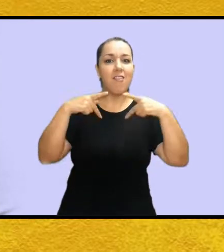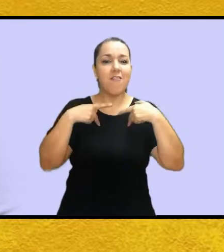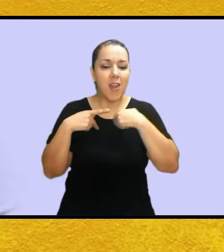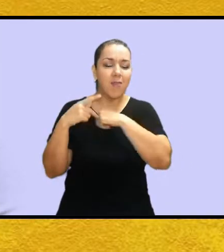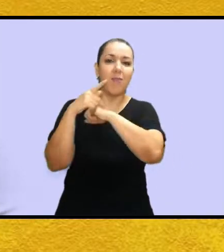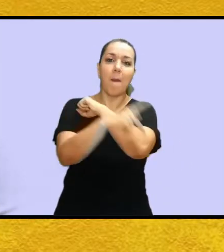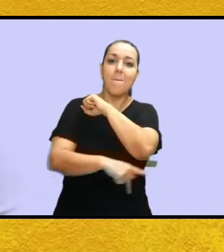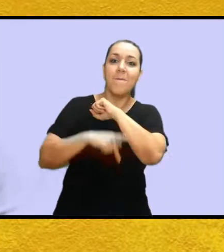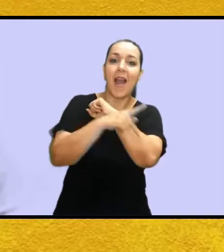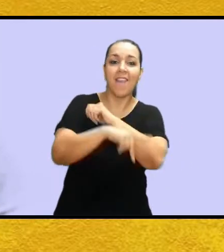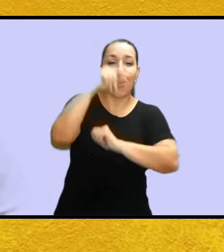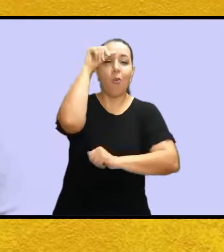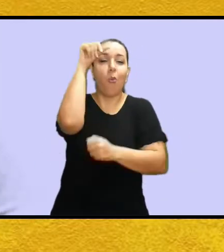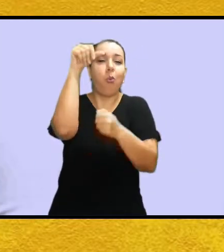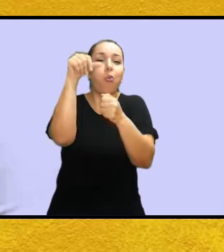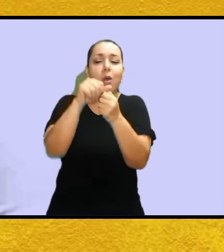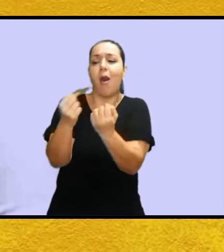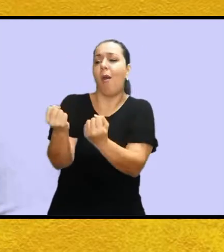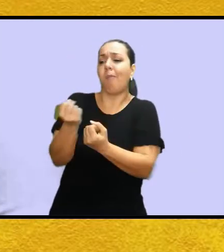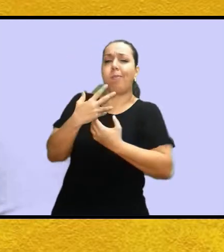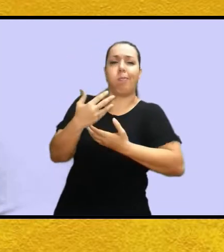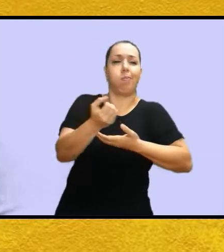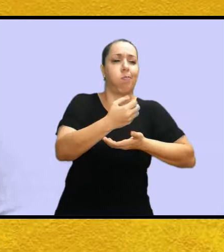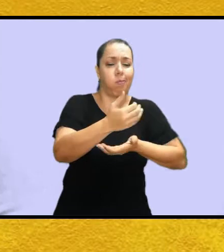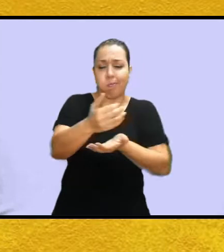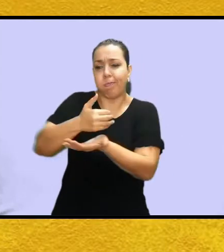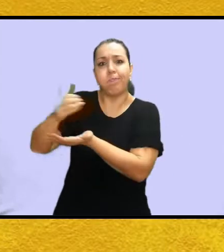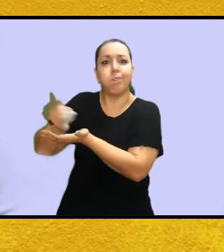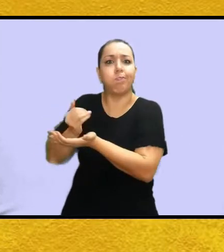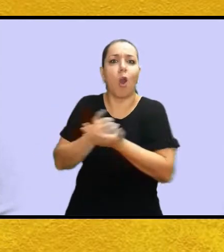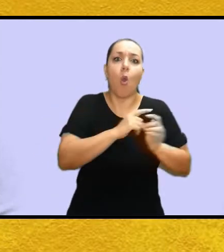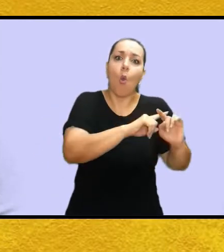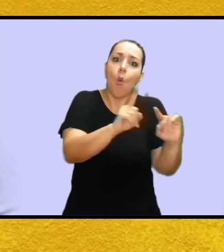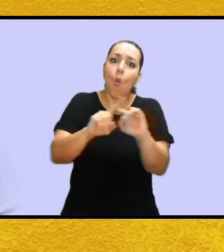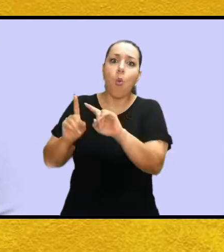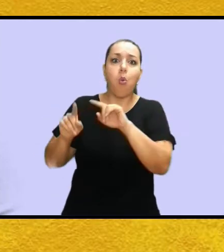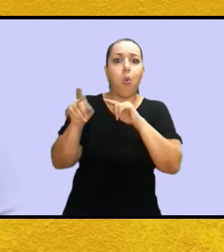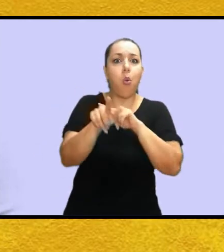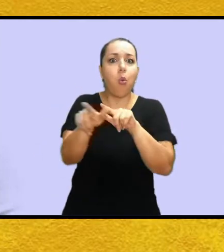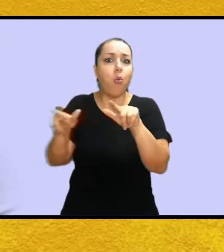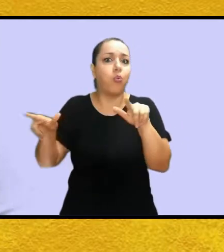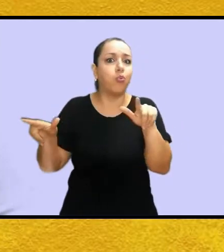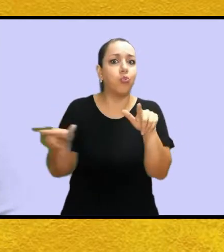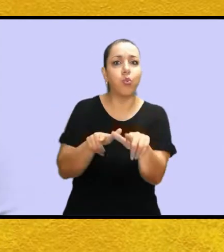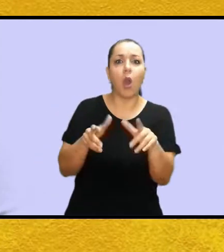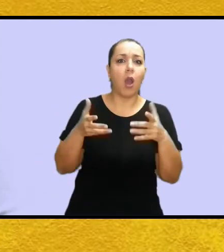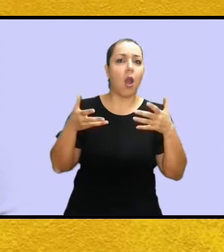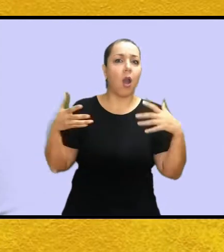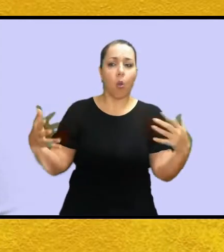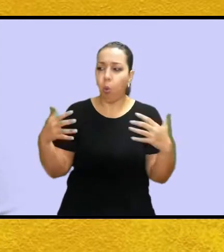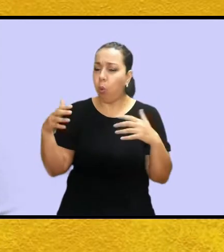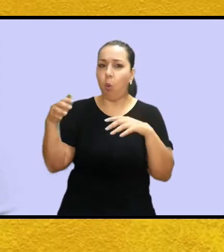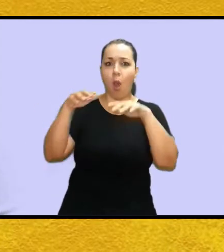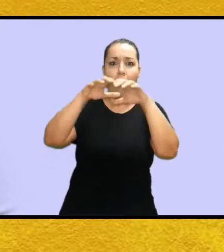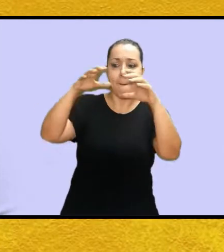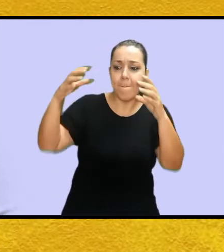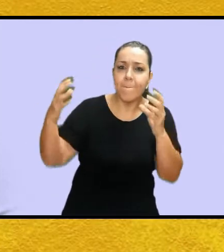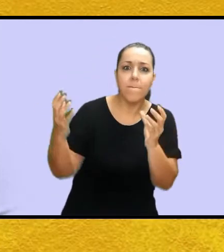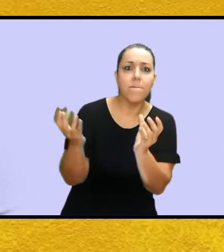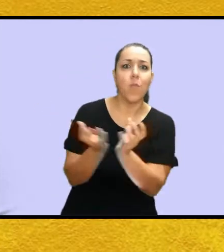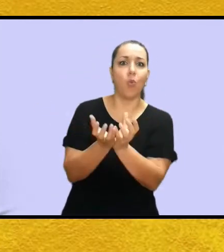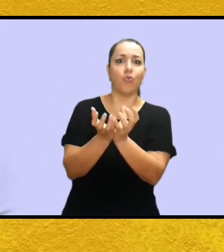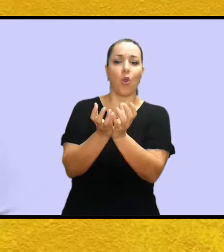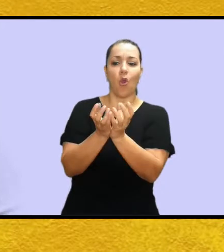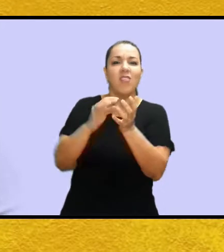patria recordando todos estos aportes que desde diferentes lados, sitios, lugares del